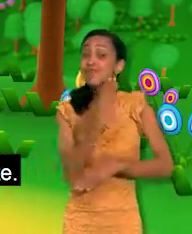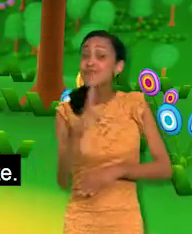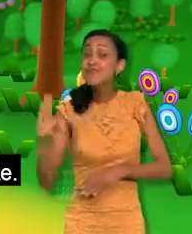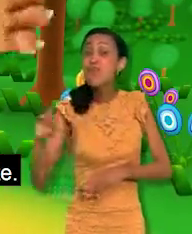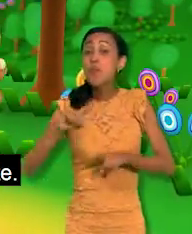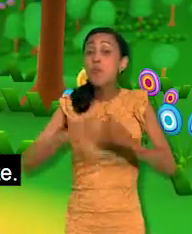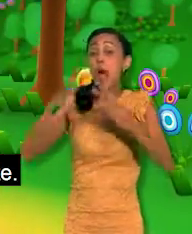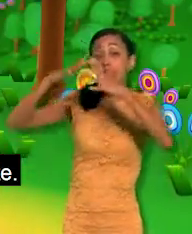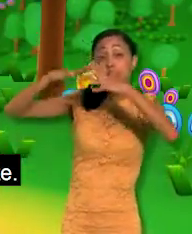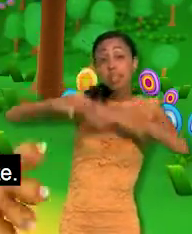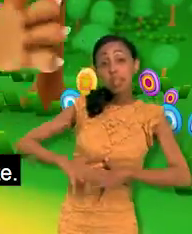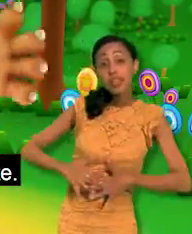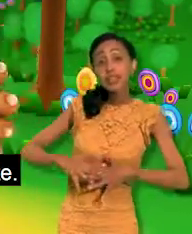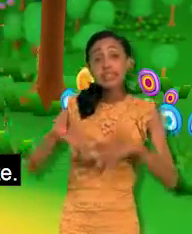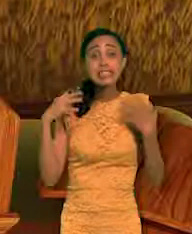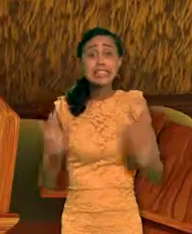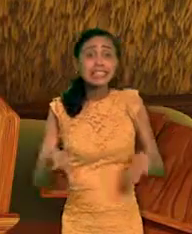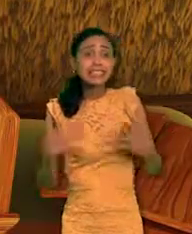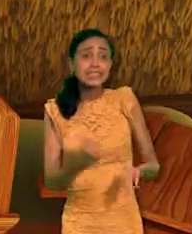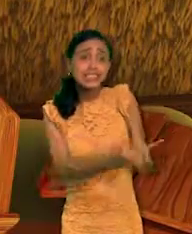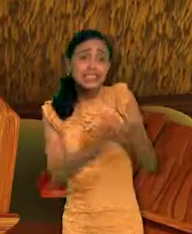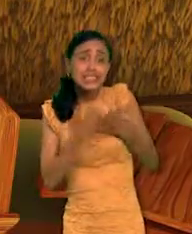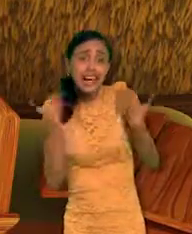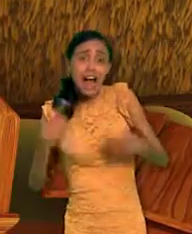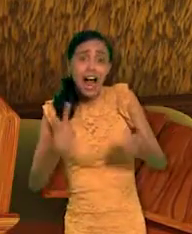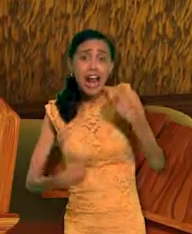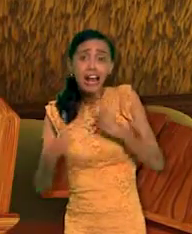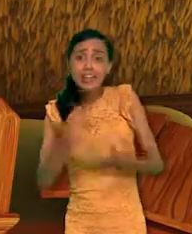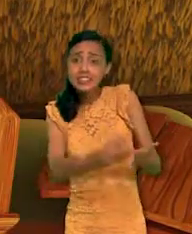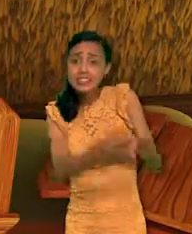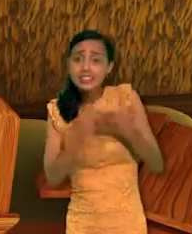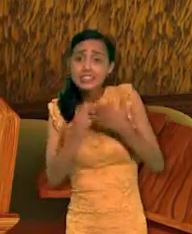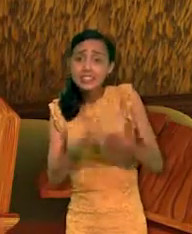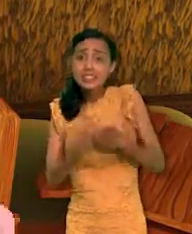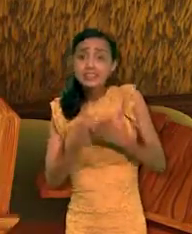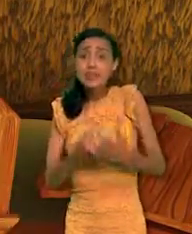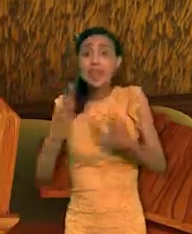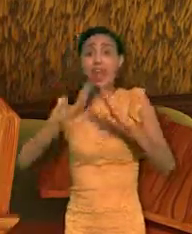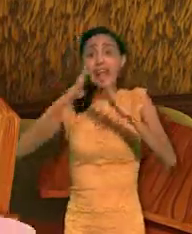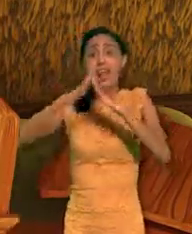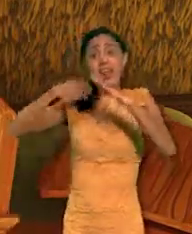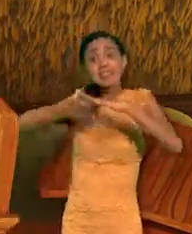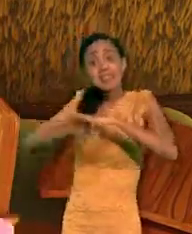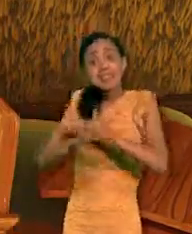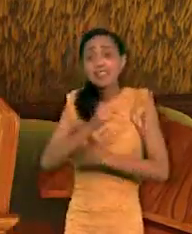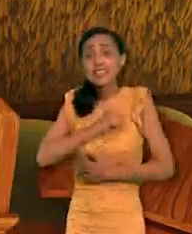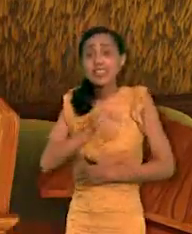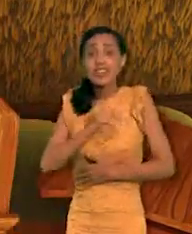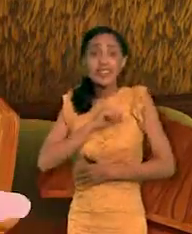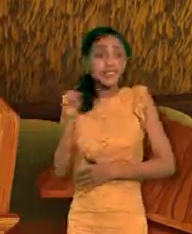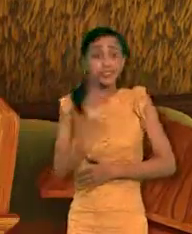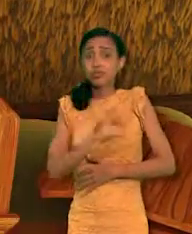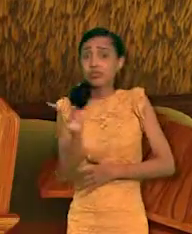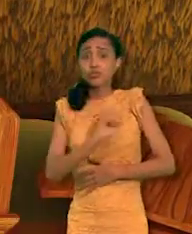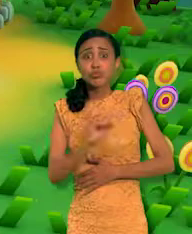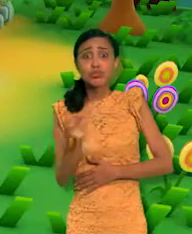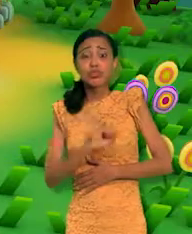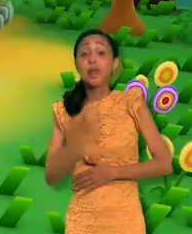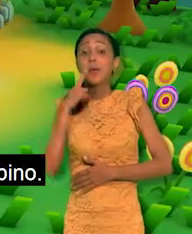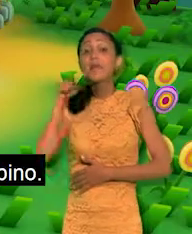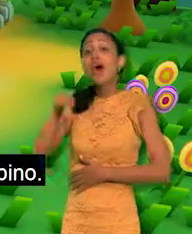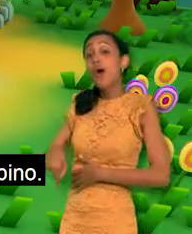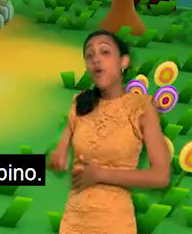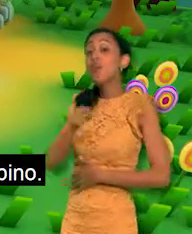Sonaron sus terribles pasos. Auxilio, auxilio, allanamiento de homicidio.